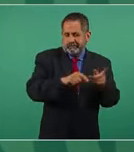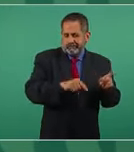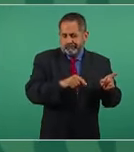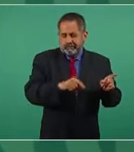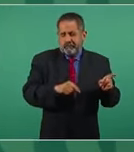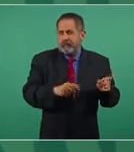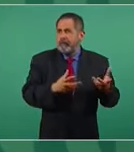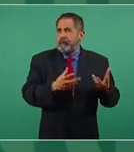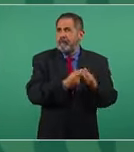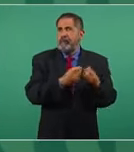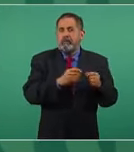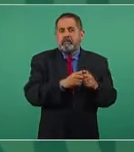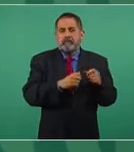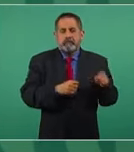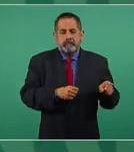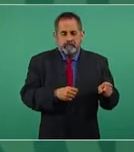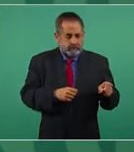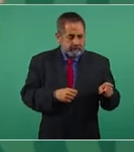del